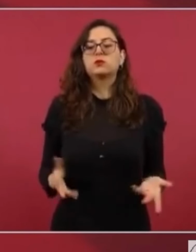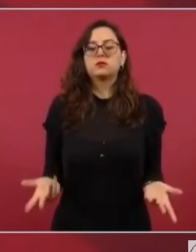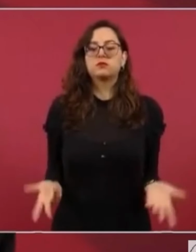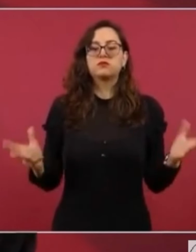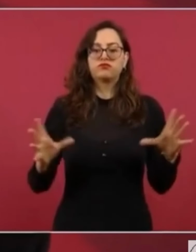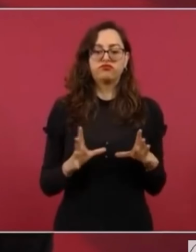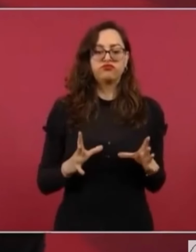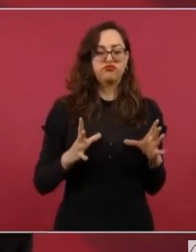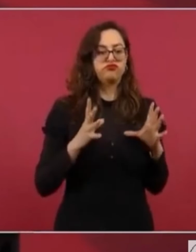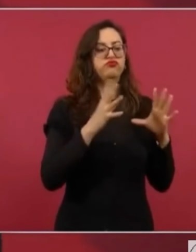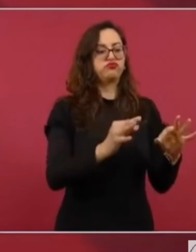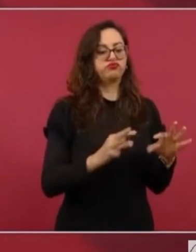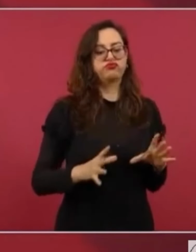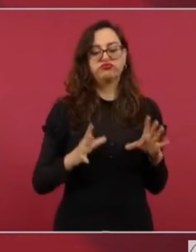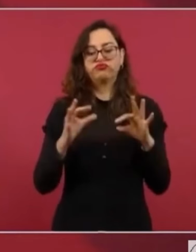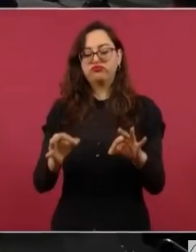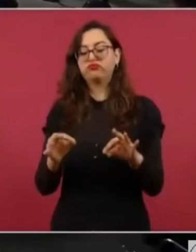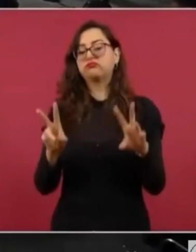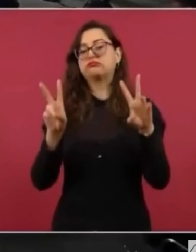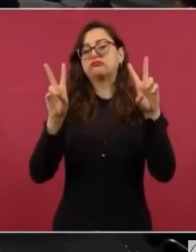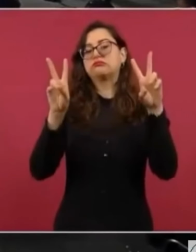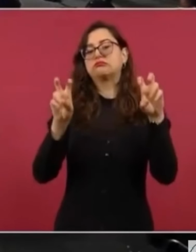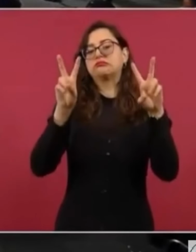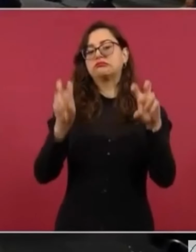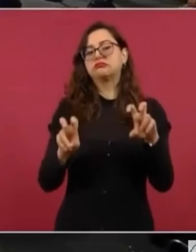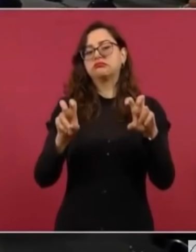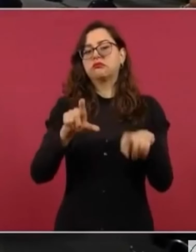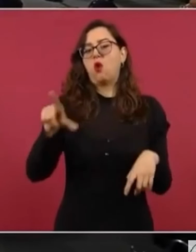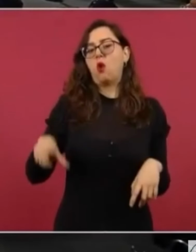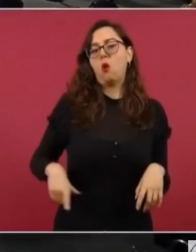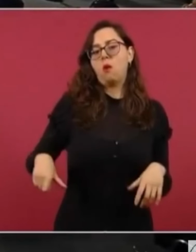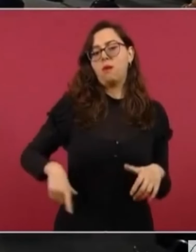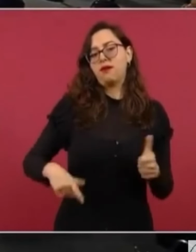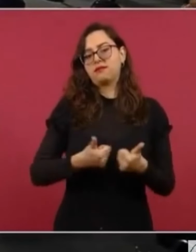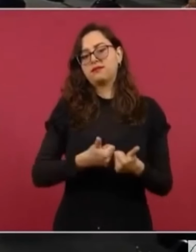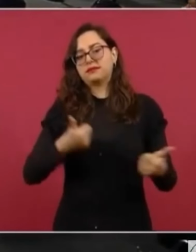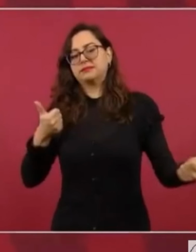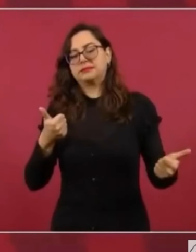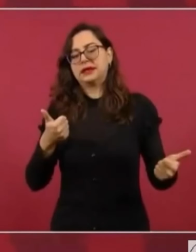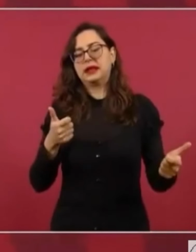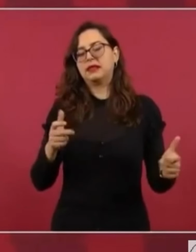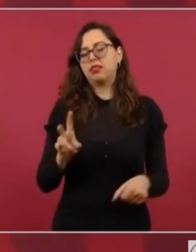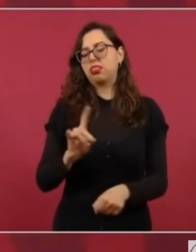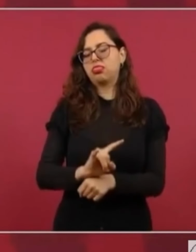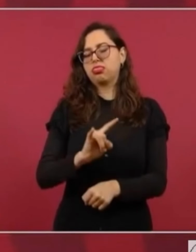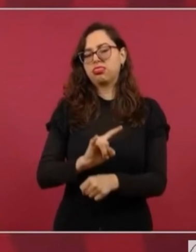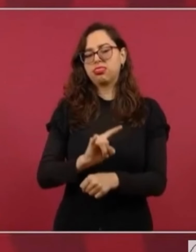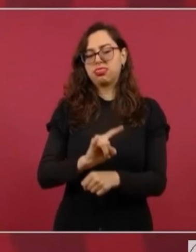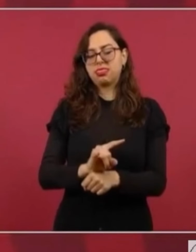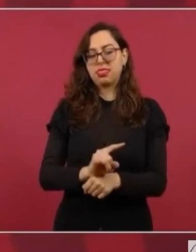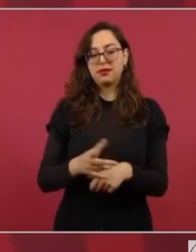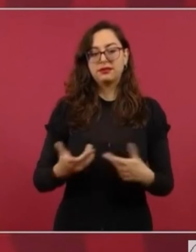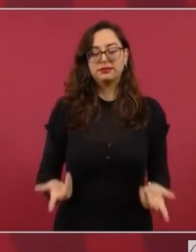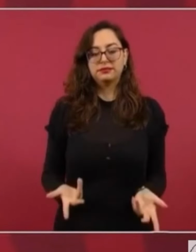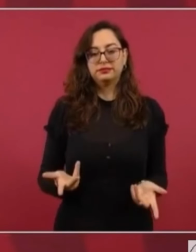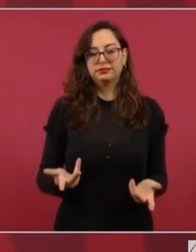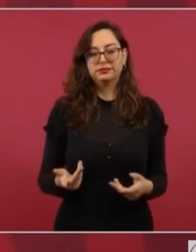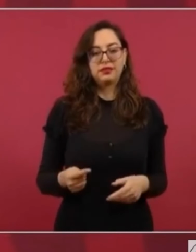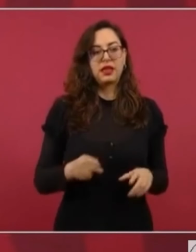creando organismos supuestamente autónomos de la sociedad civil para